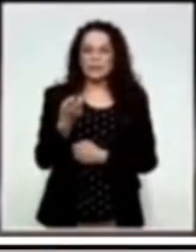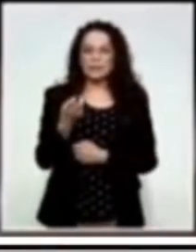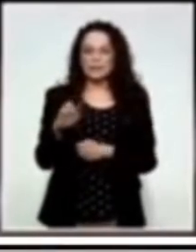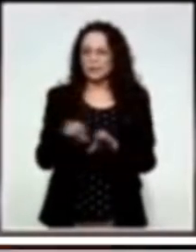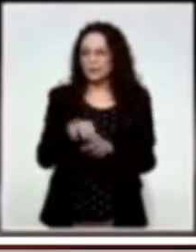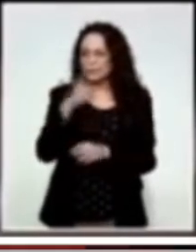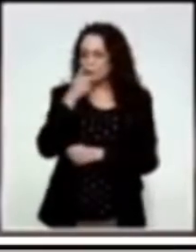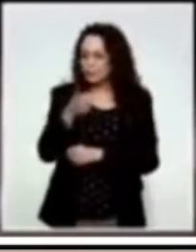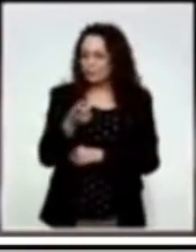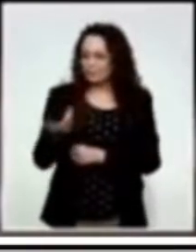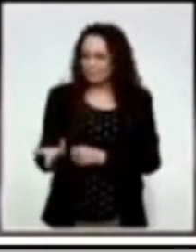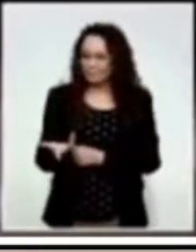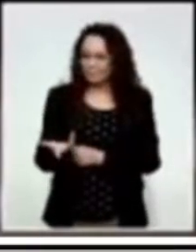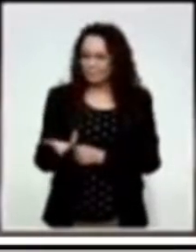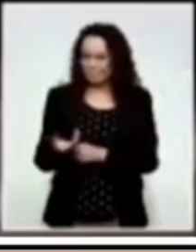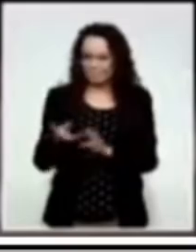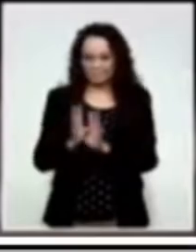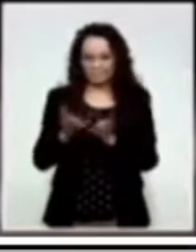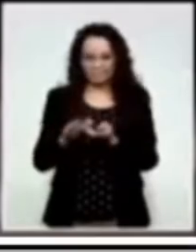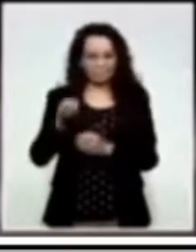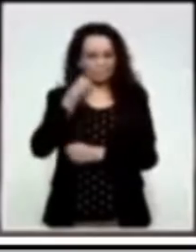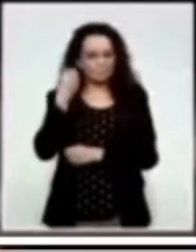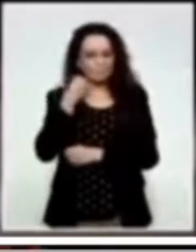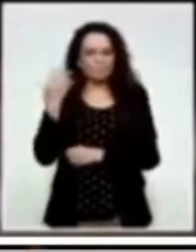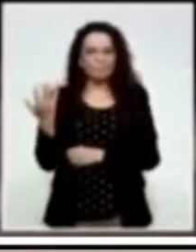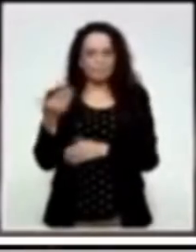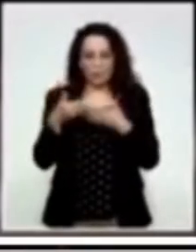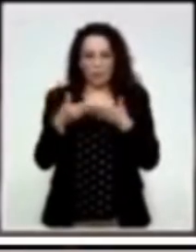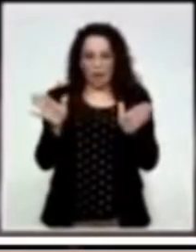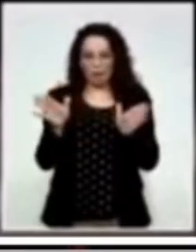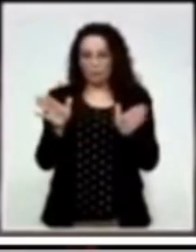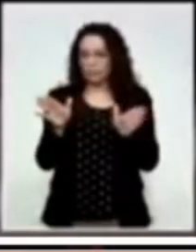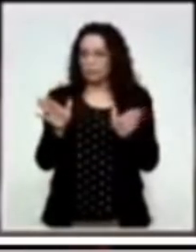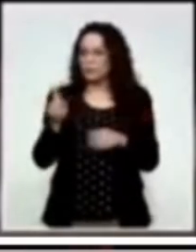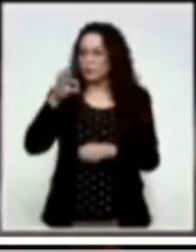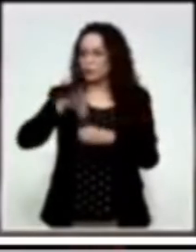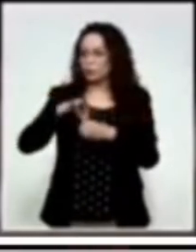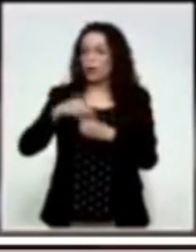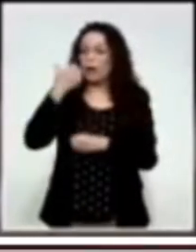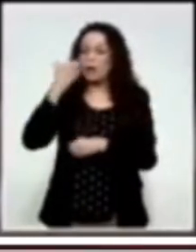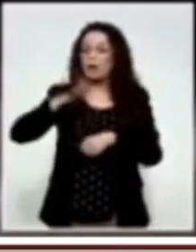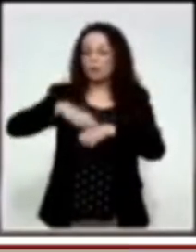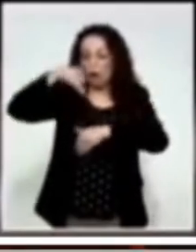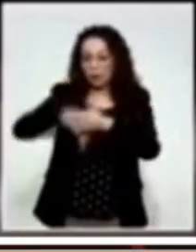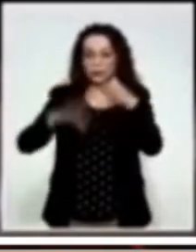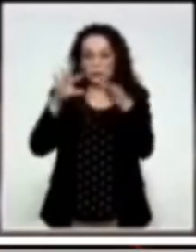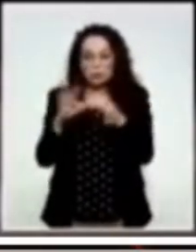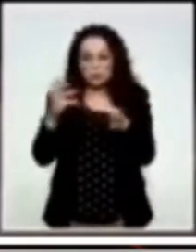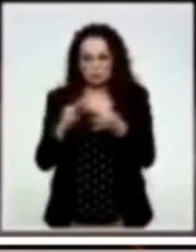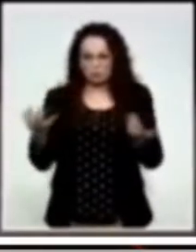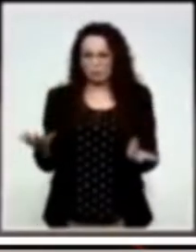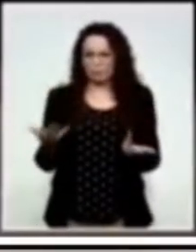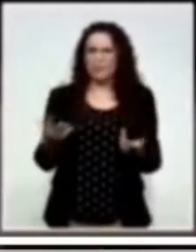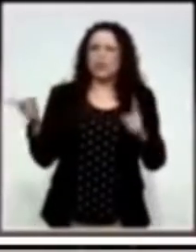este dicho en sesión pública que necesitaba también hacer un voto aclaratorio del acta? O sea, porque en algún lado se debe haber originado